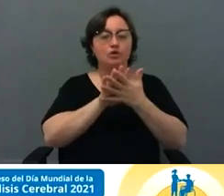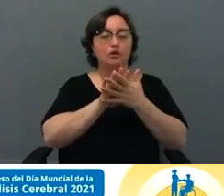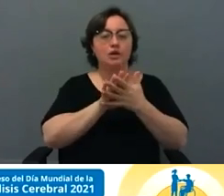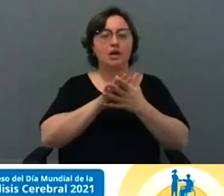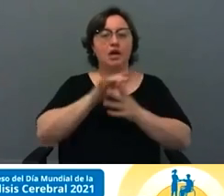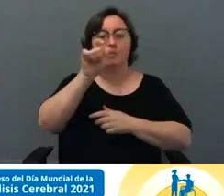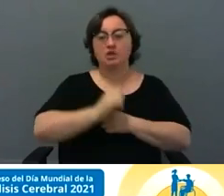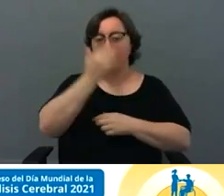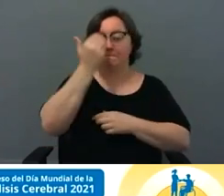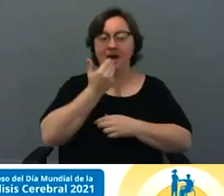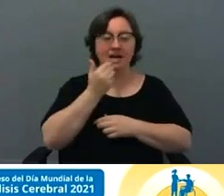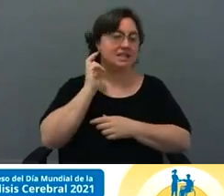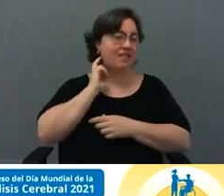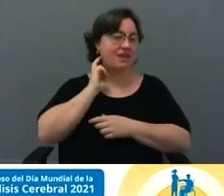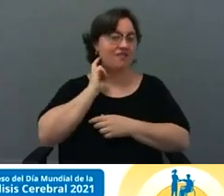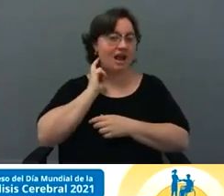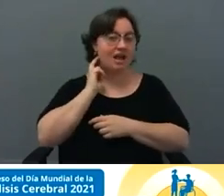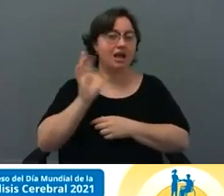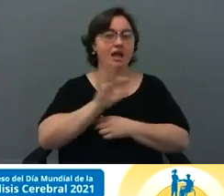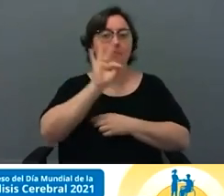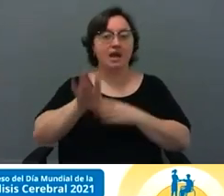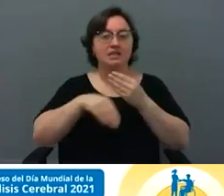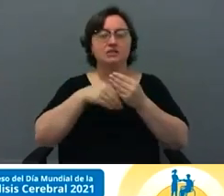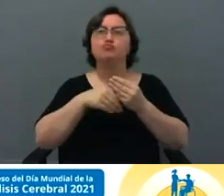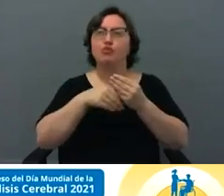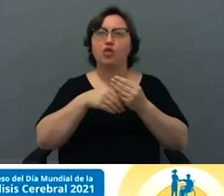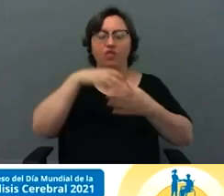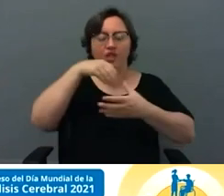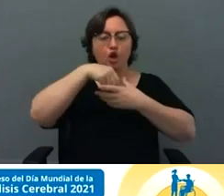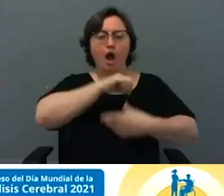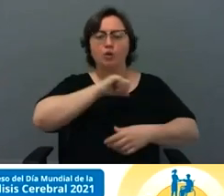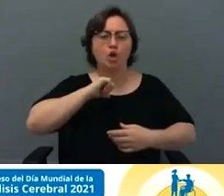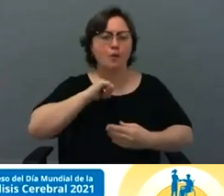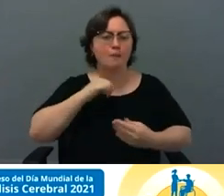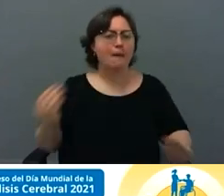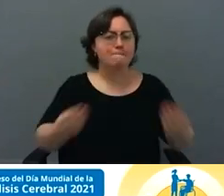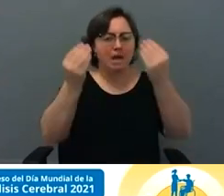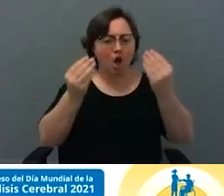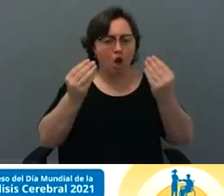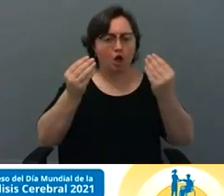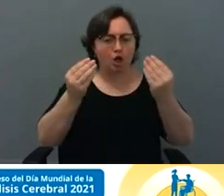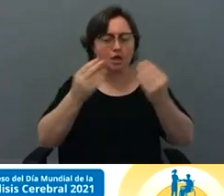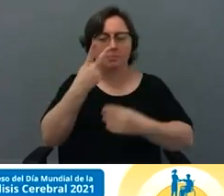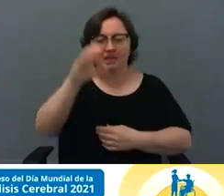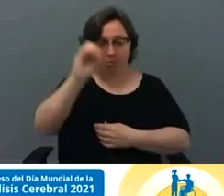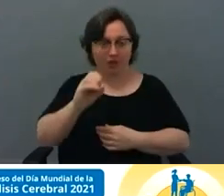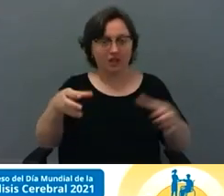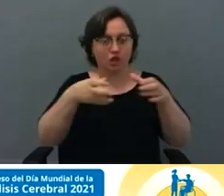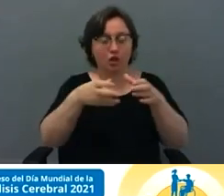con parálisis cerebral que tienen mayor autonomía, que precisan de apoyos, pero solo en